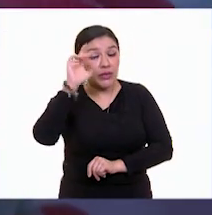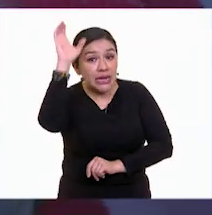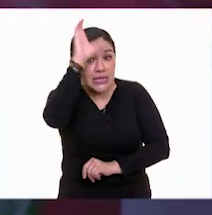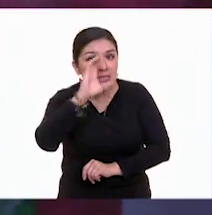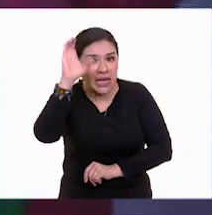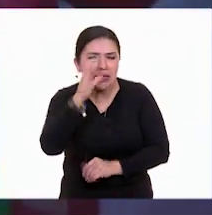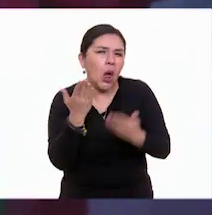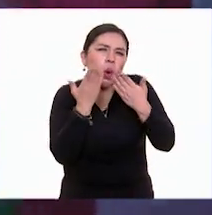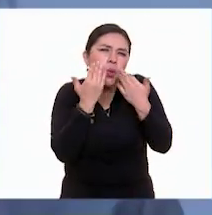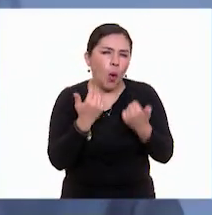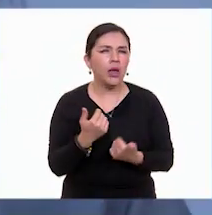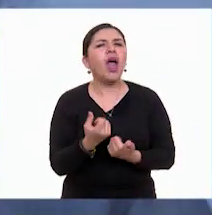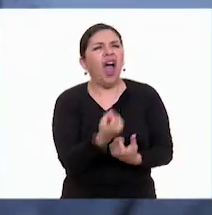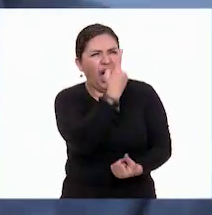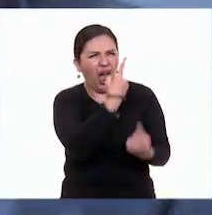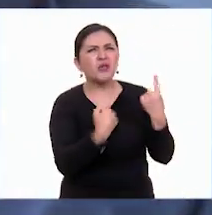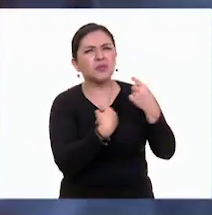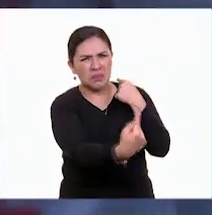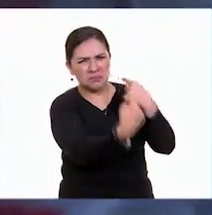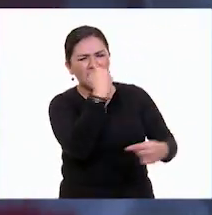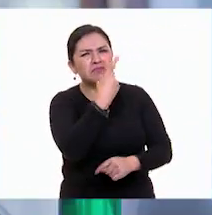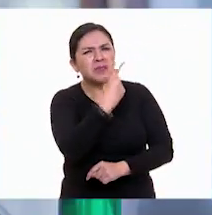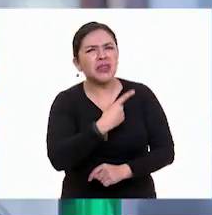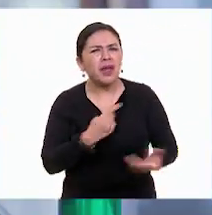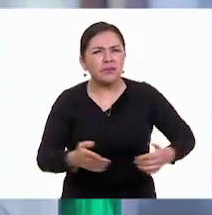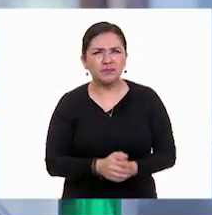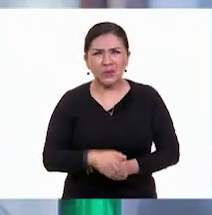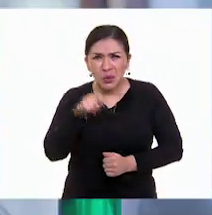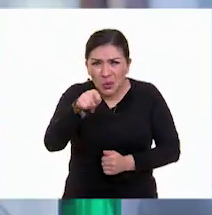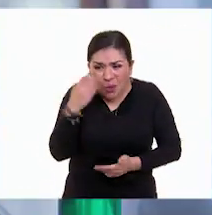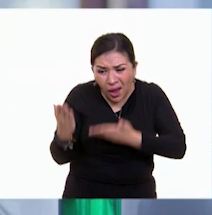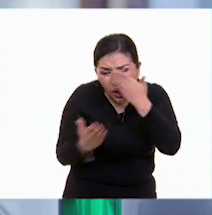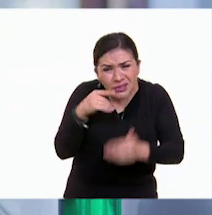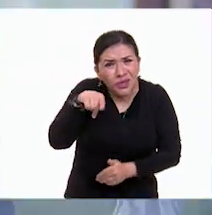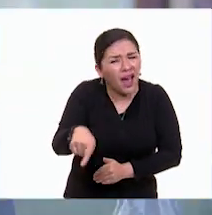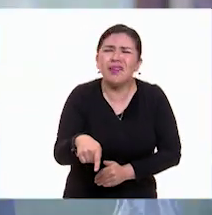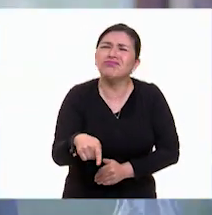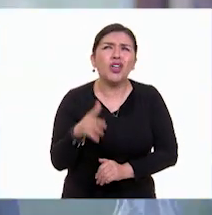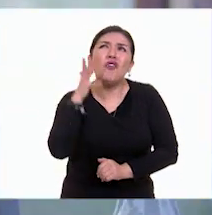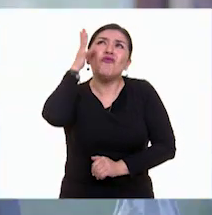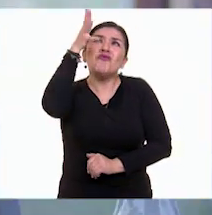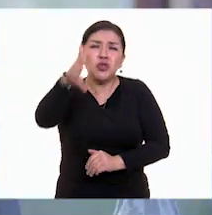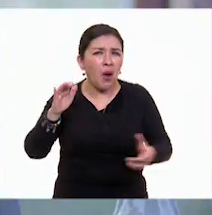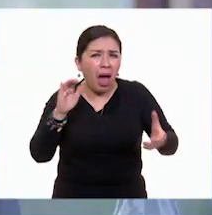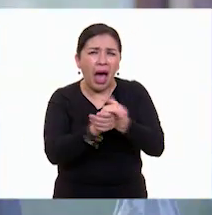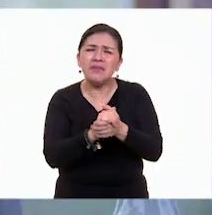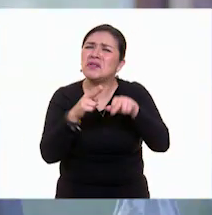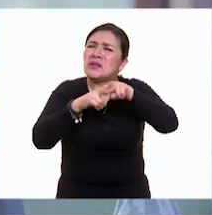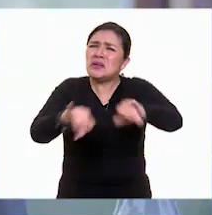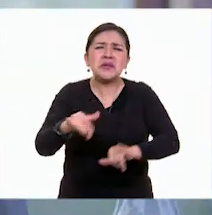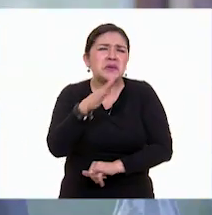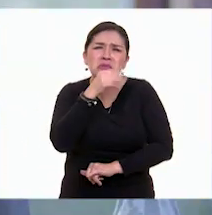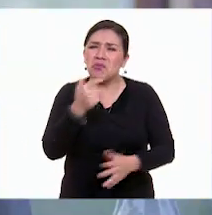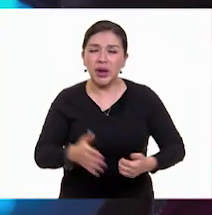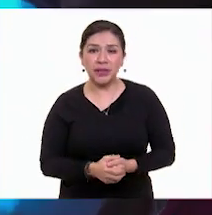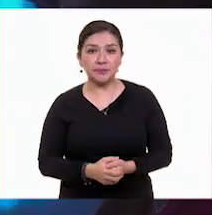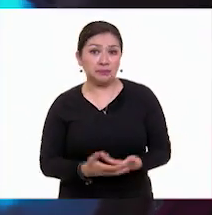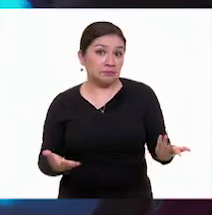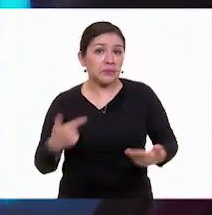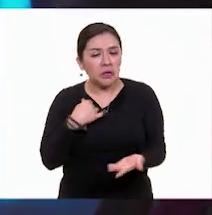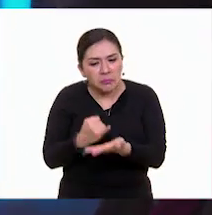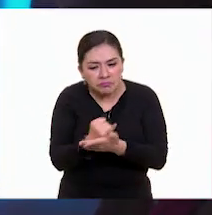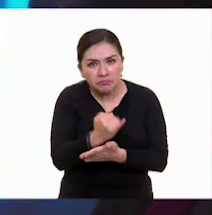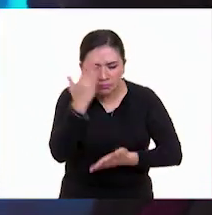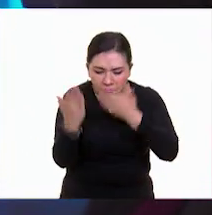alguna ciencia y nunca faltó el familiar que me dijera: ¿por qué estudias eso? Nadie se va a querer casar contigo.